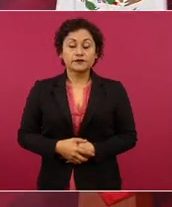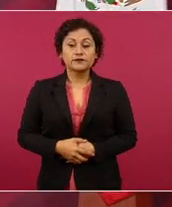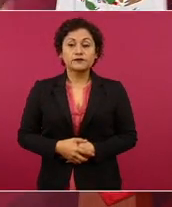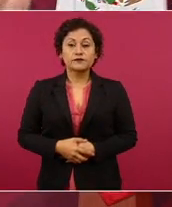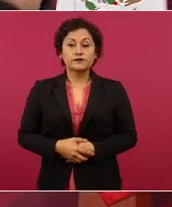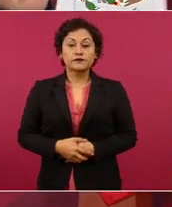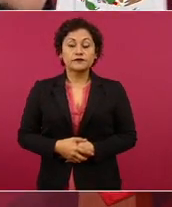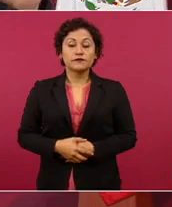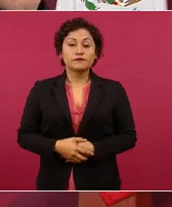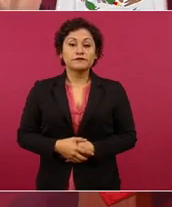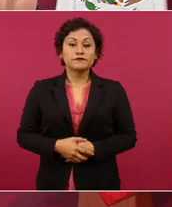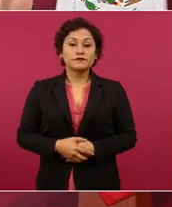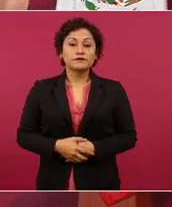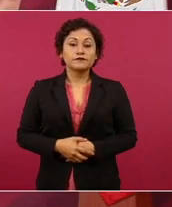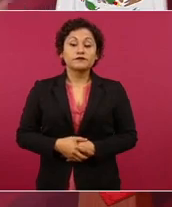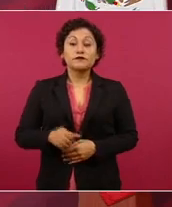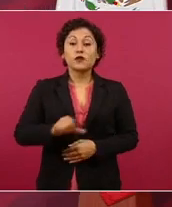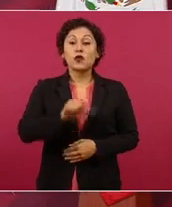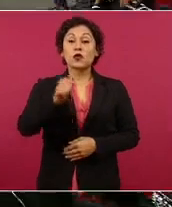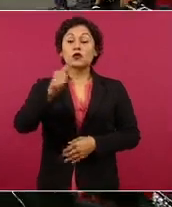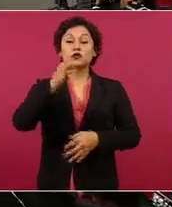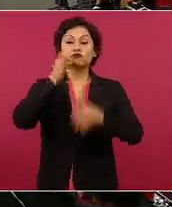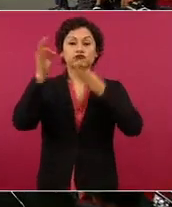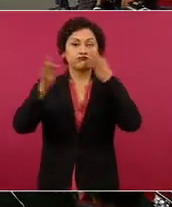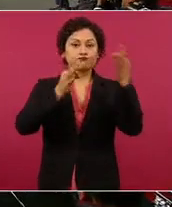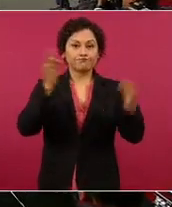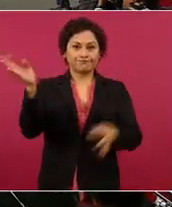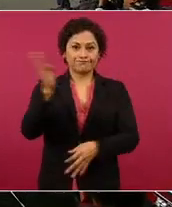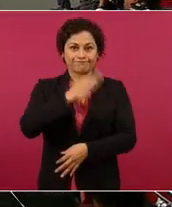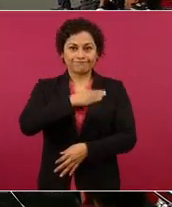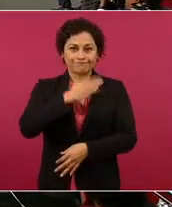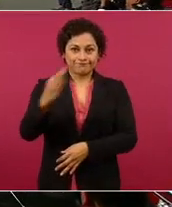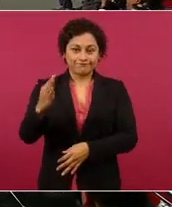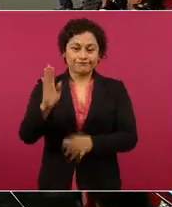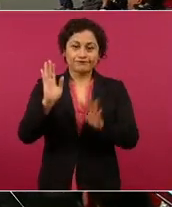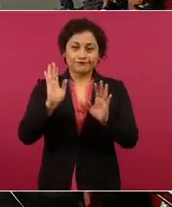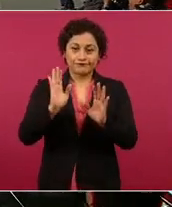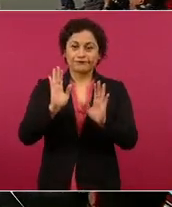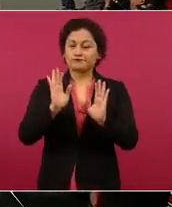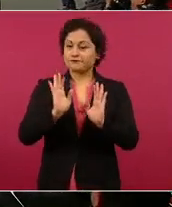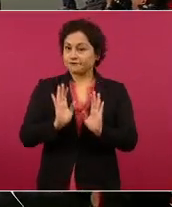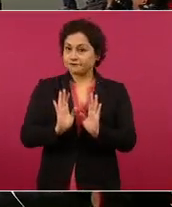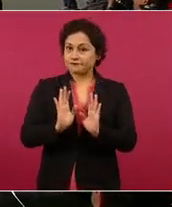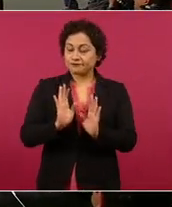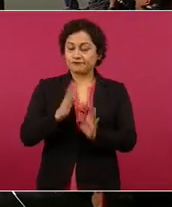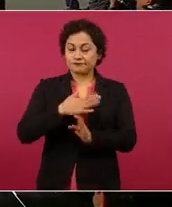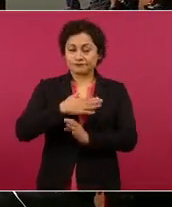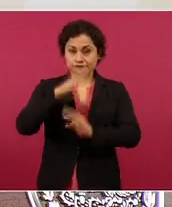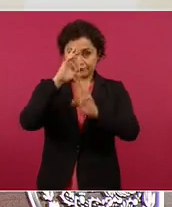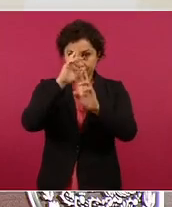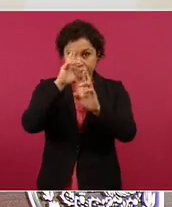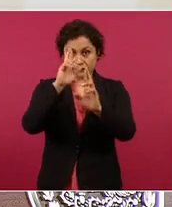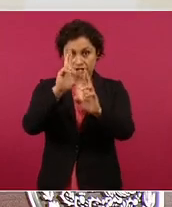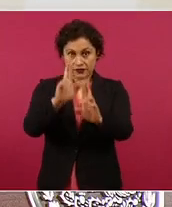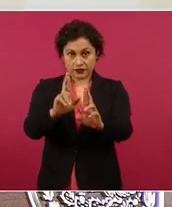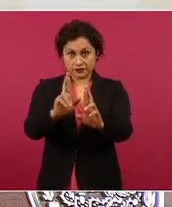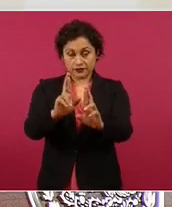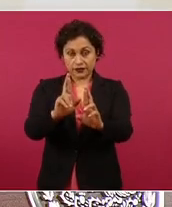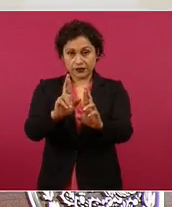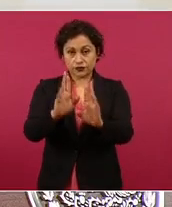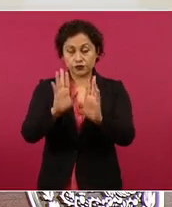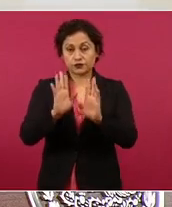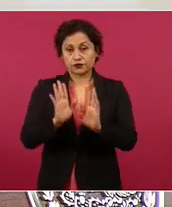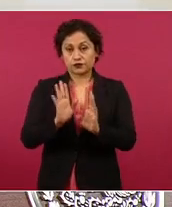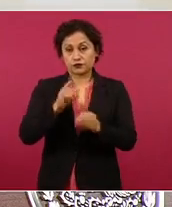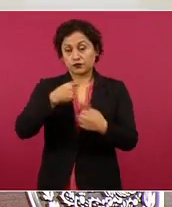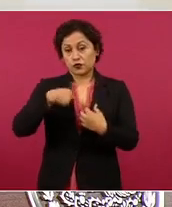Le tengo también una buena noticia. Bueno, por respeto, hay nuestra